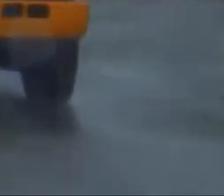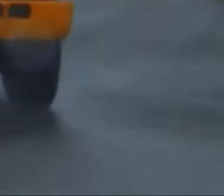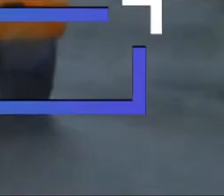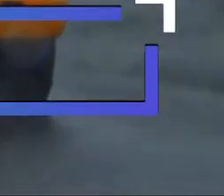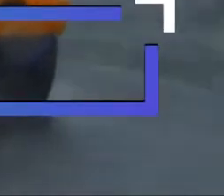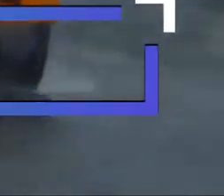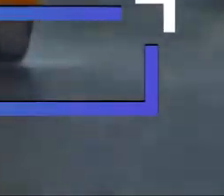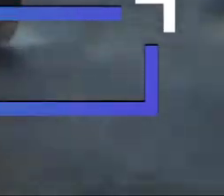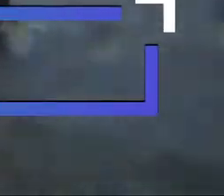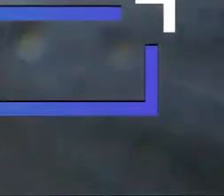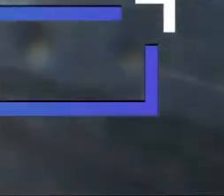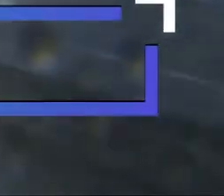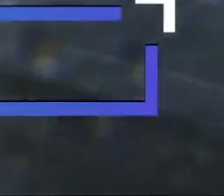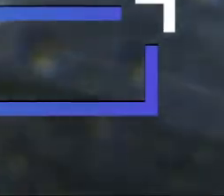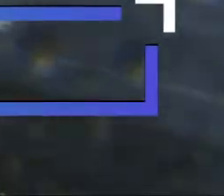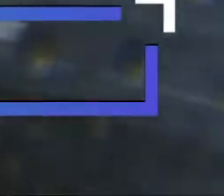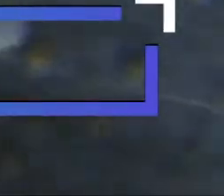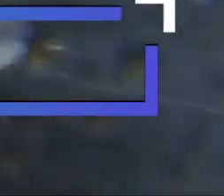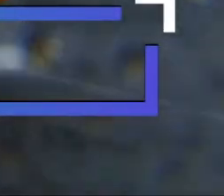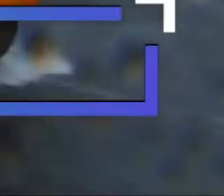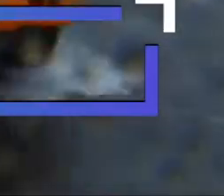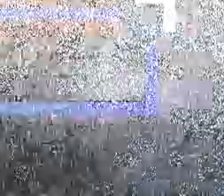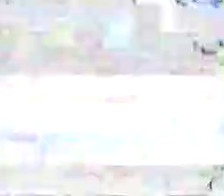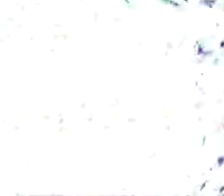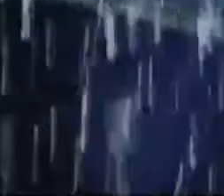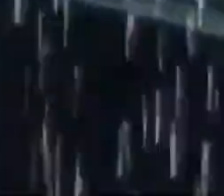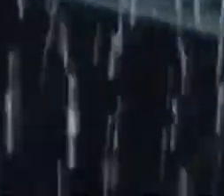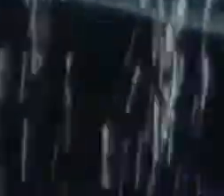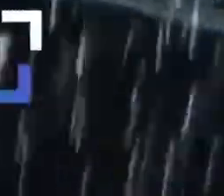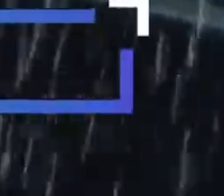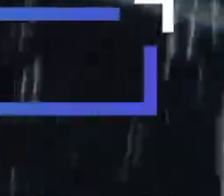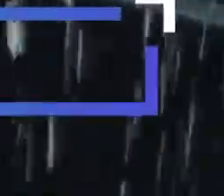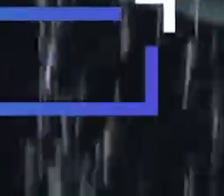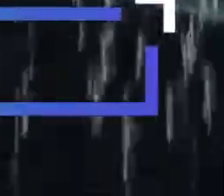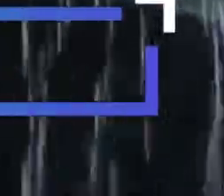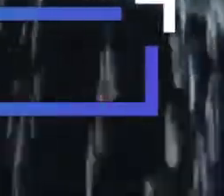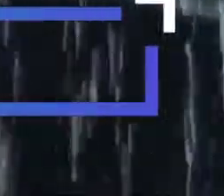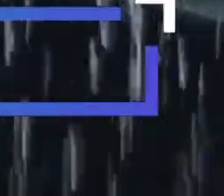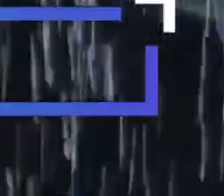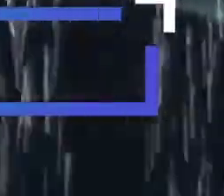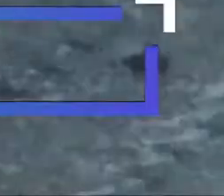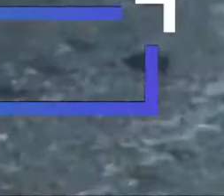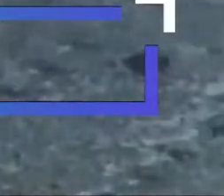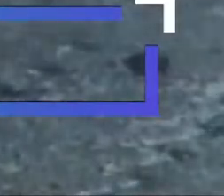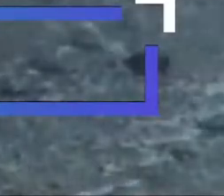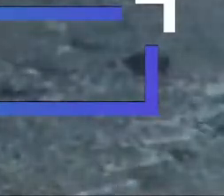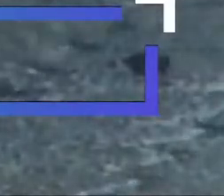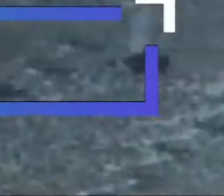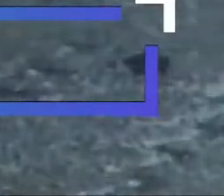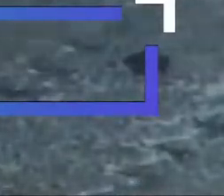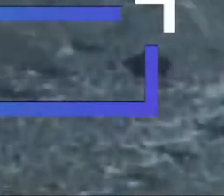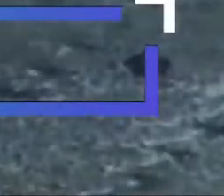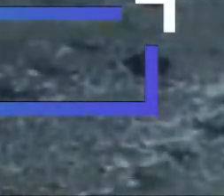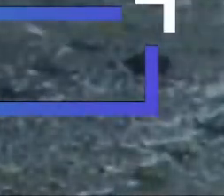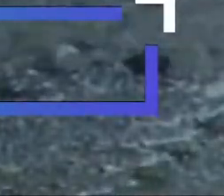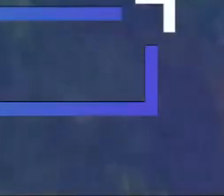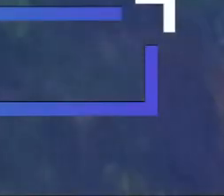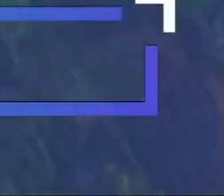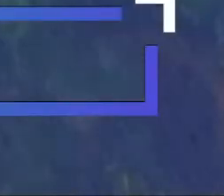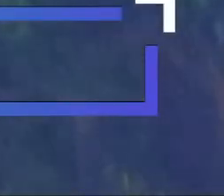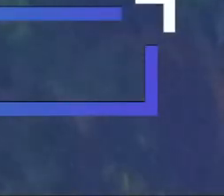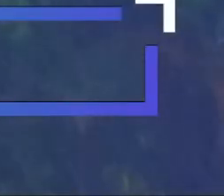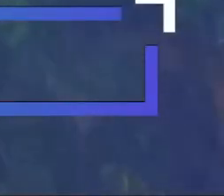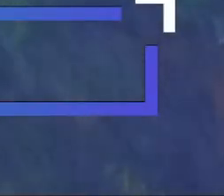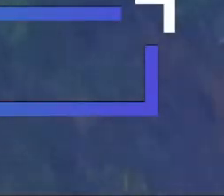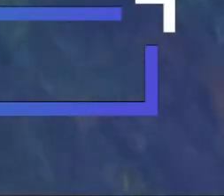y utilizar siempre el cinturón de seguridad. No salir de las viviendas, centros de trabajo y estudio durante